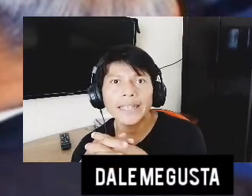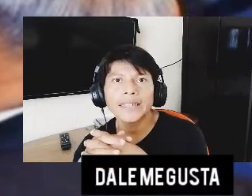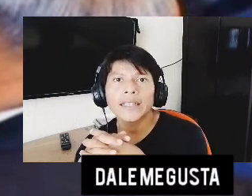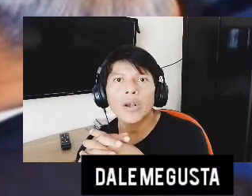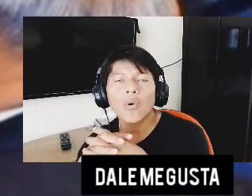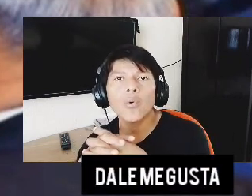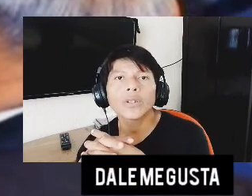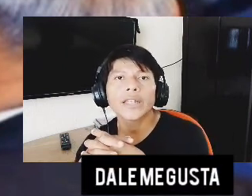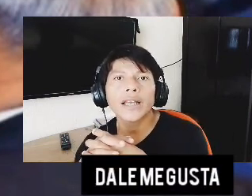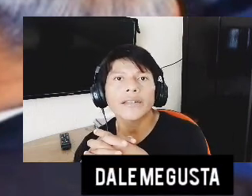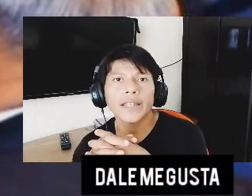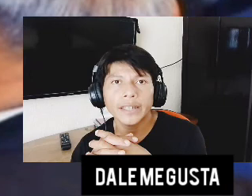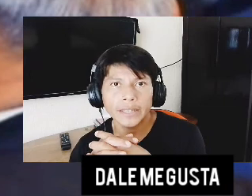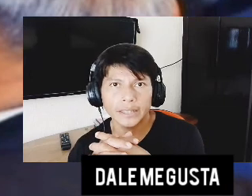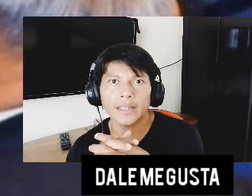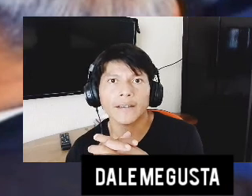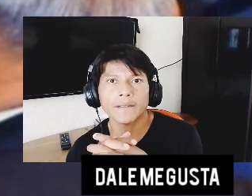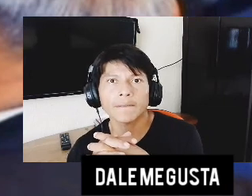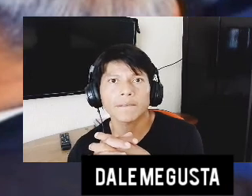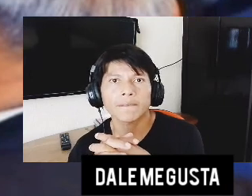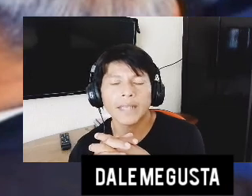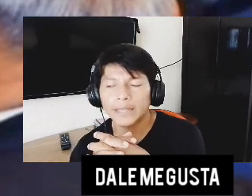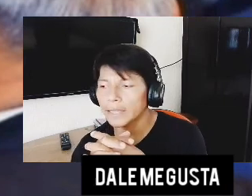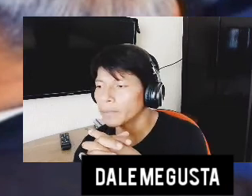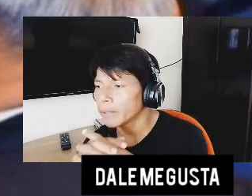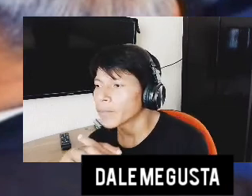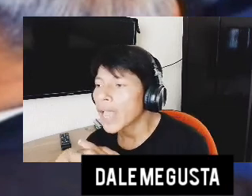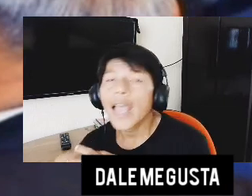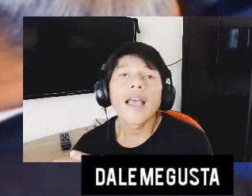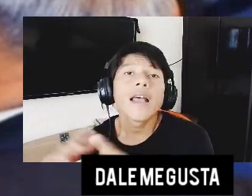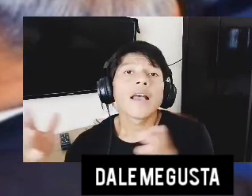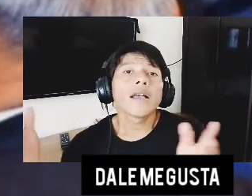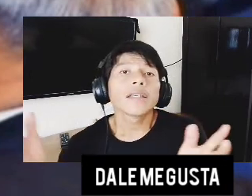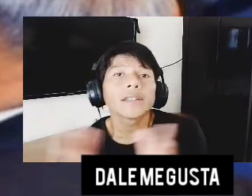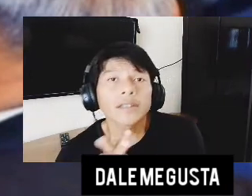él es ultraderechista. Así es. Bueno,